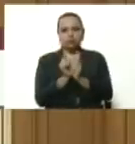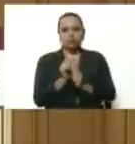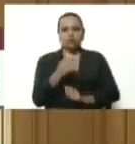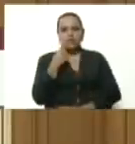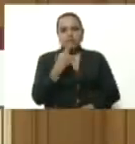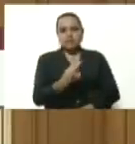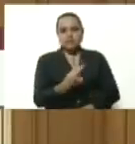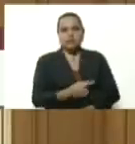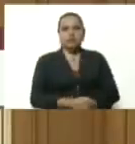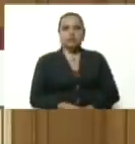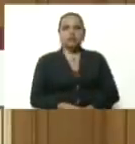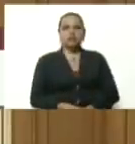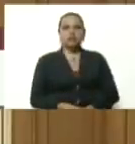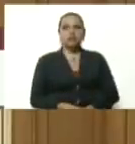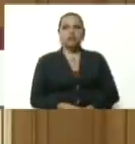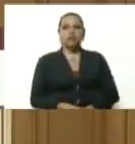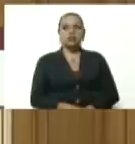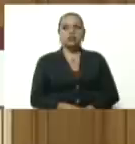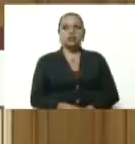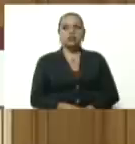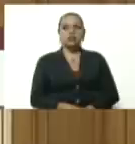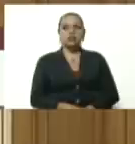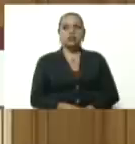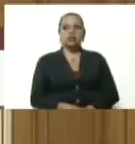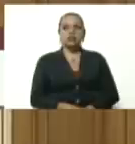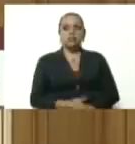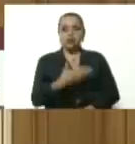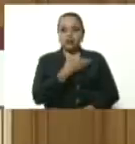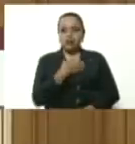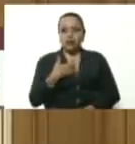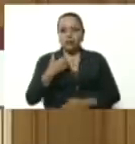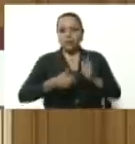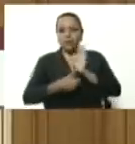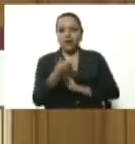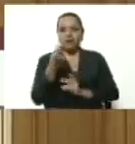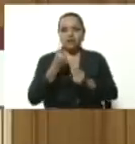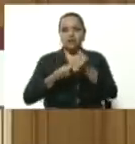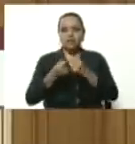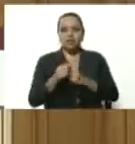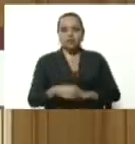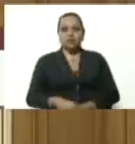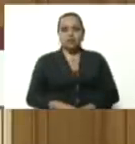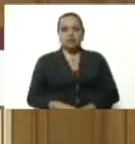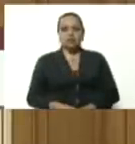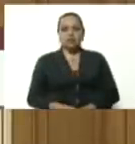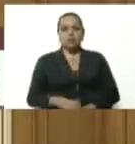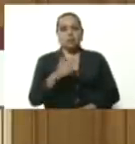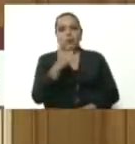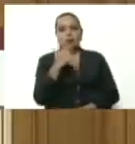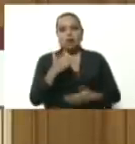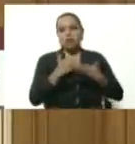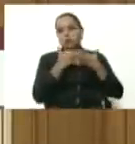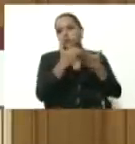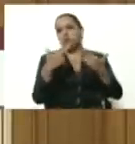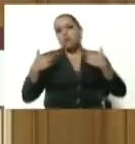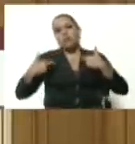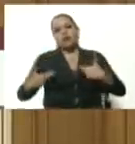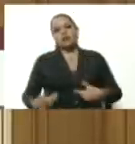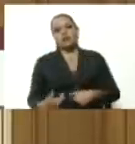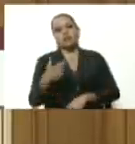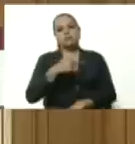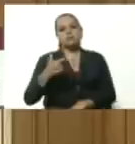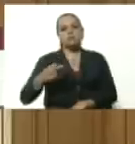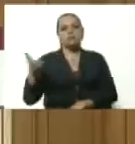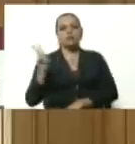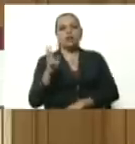donantes para pedirle más dinero a costa de la supuesta ayuda humanitaria a los venezolanos que ahora